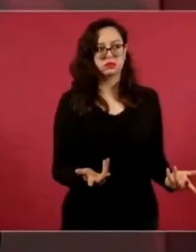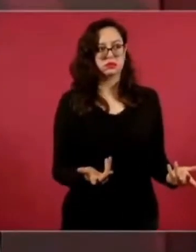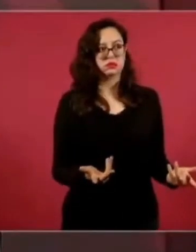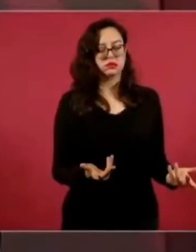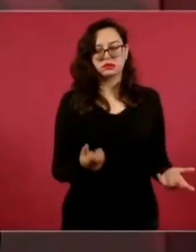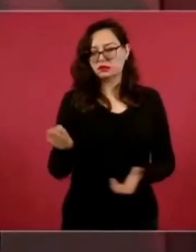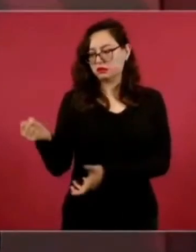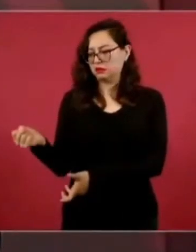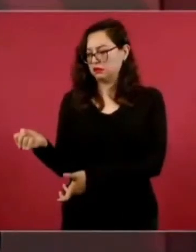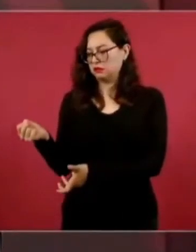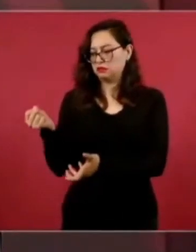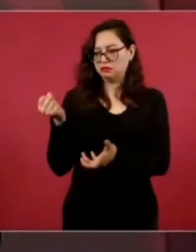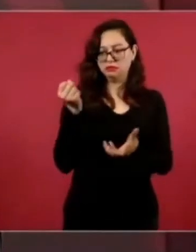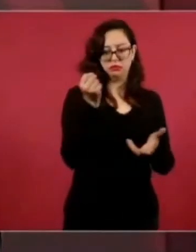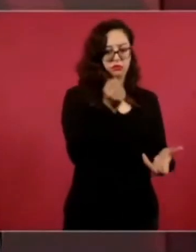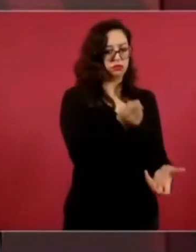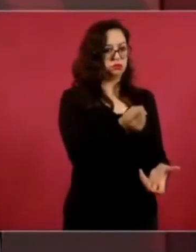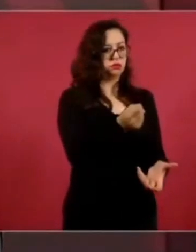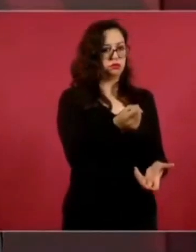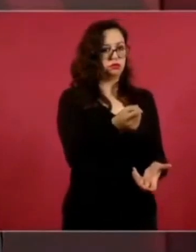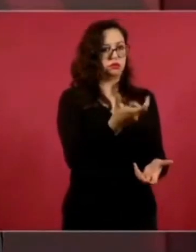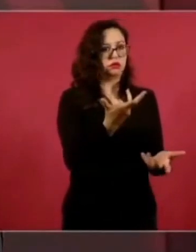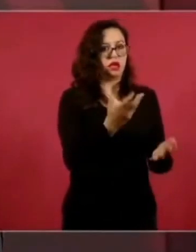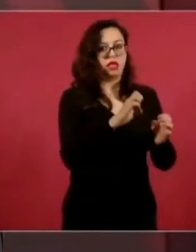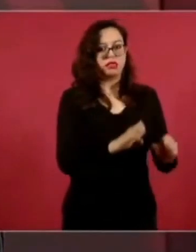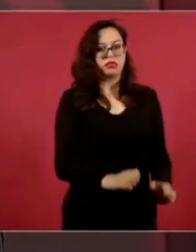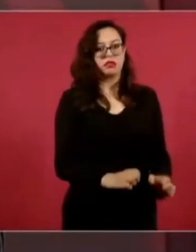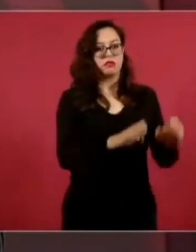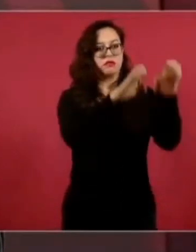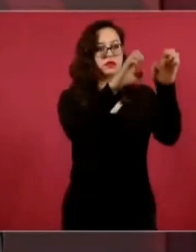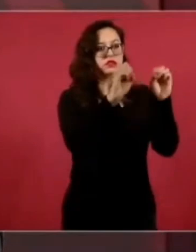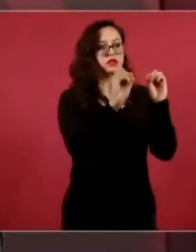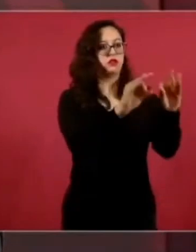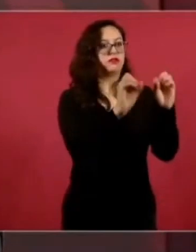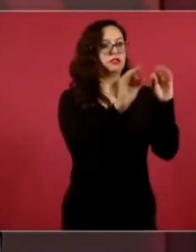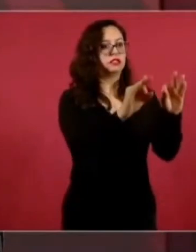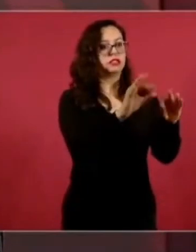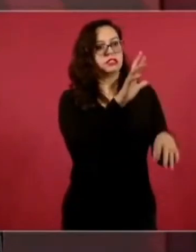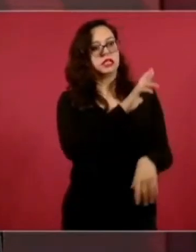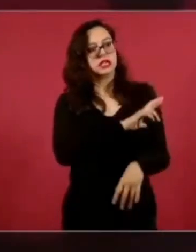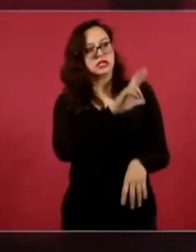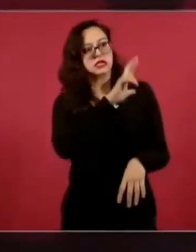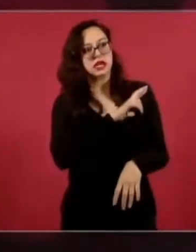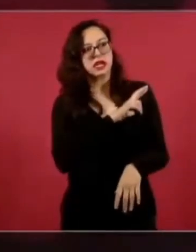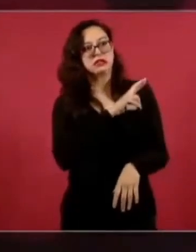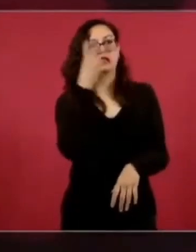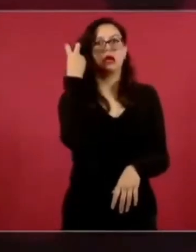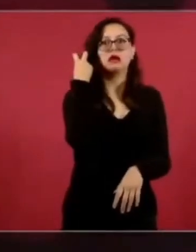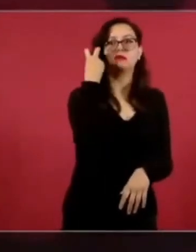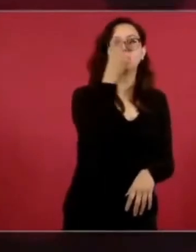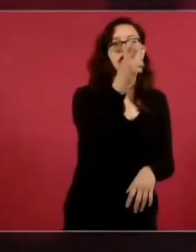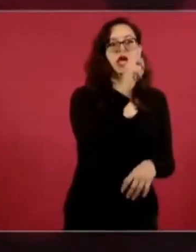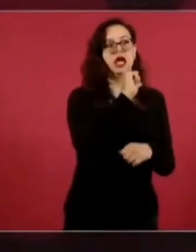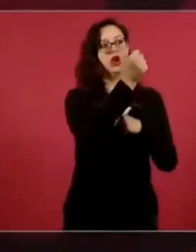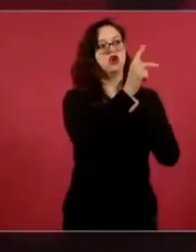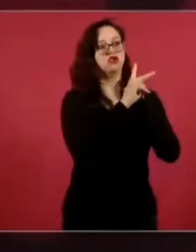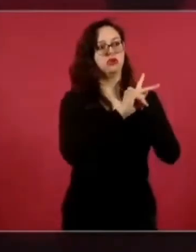asesores, oficinas, viáticos, viajes al extranjero. Había que